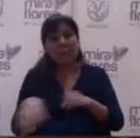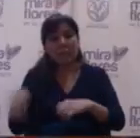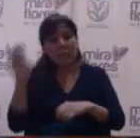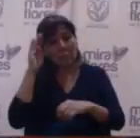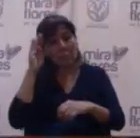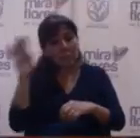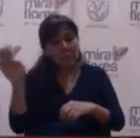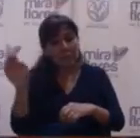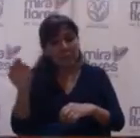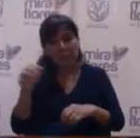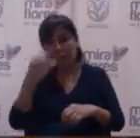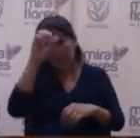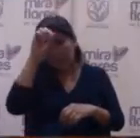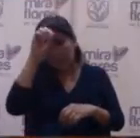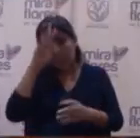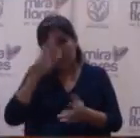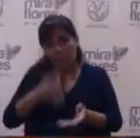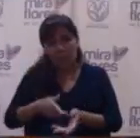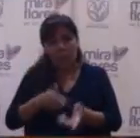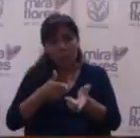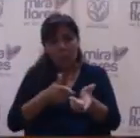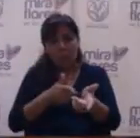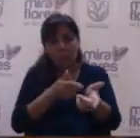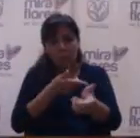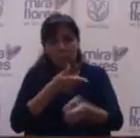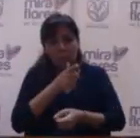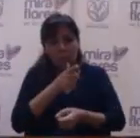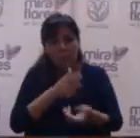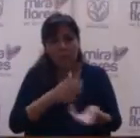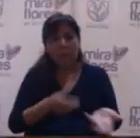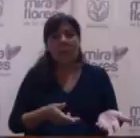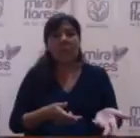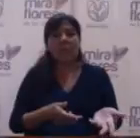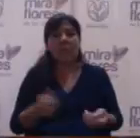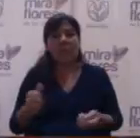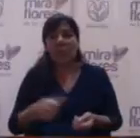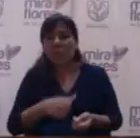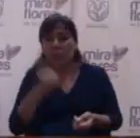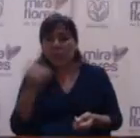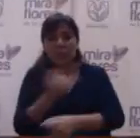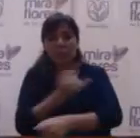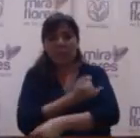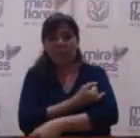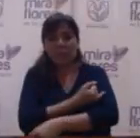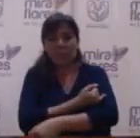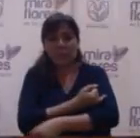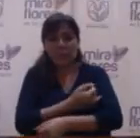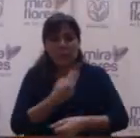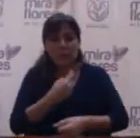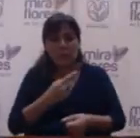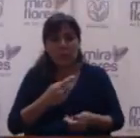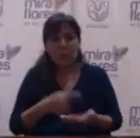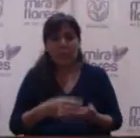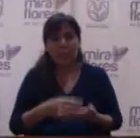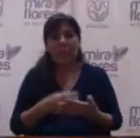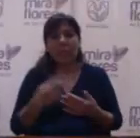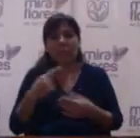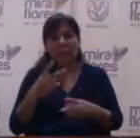Bomberos, la UGEL, estamentos de otra índole que tienen de una u otra forma a ver con la seguridad